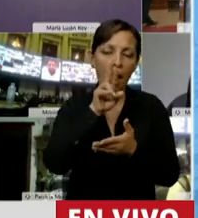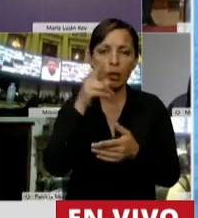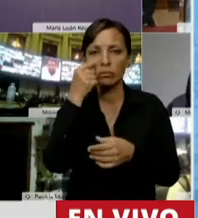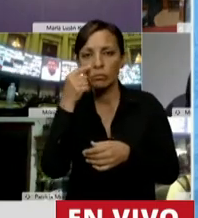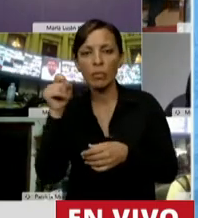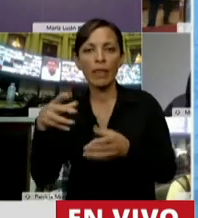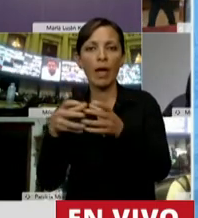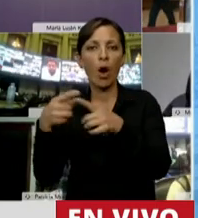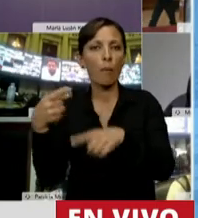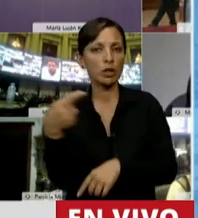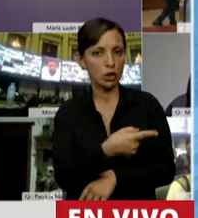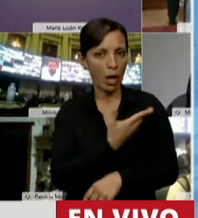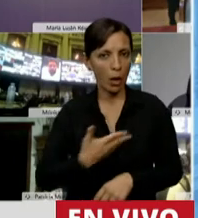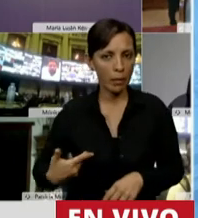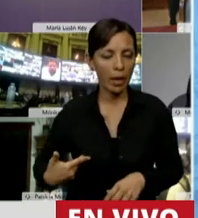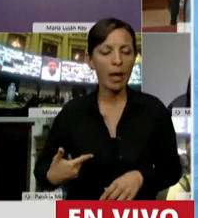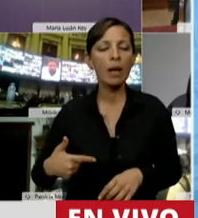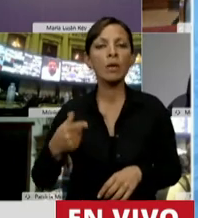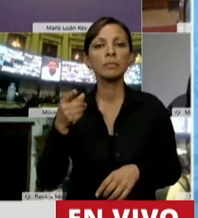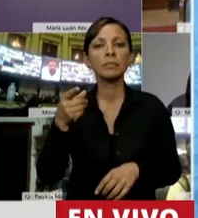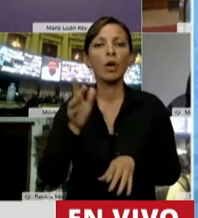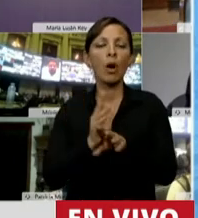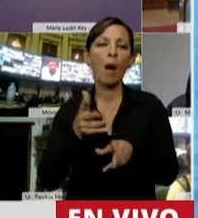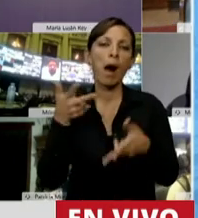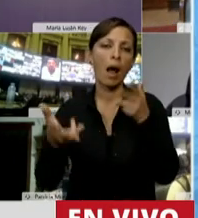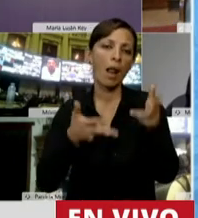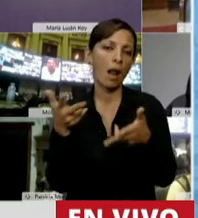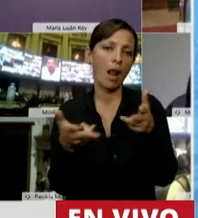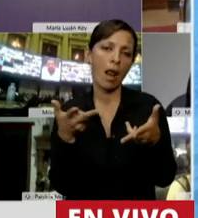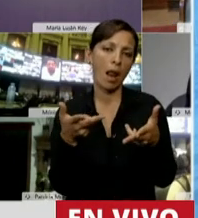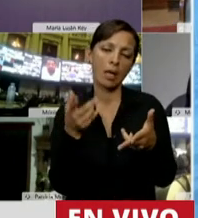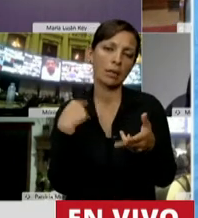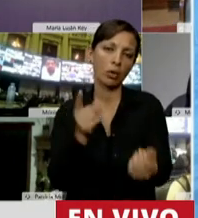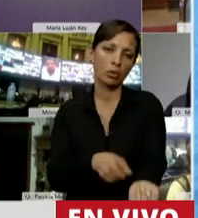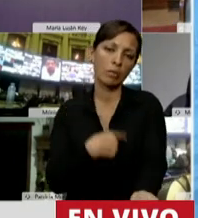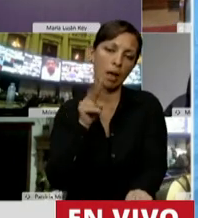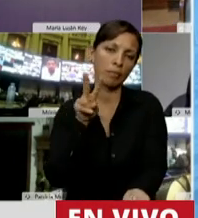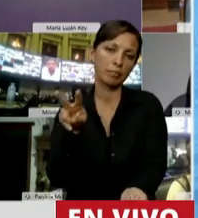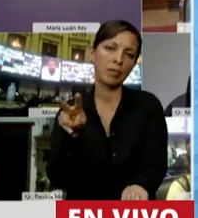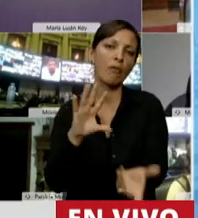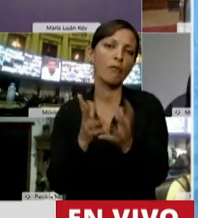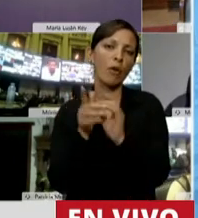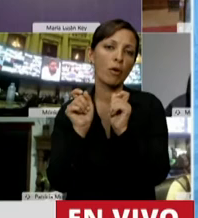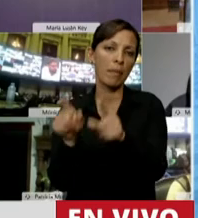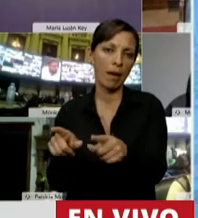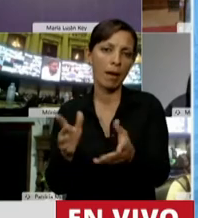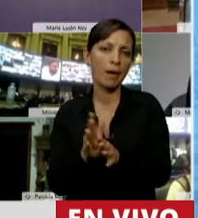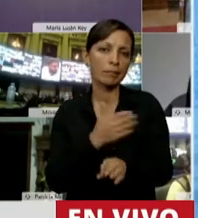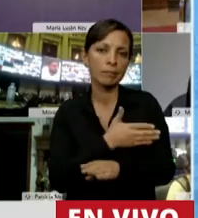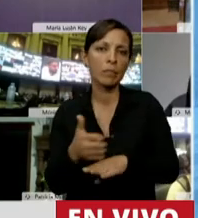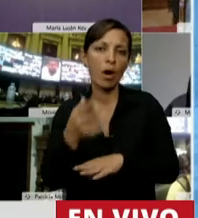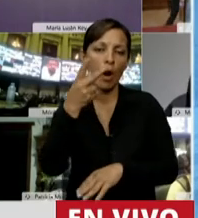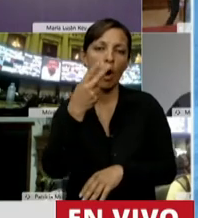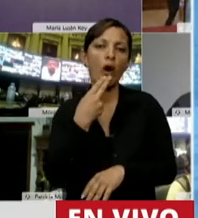oposición en una cantinela a la que ya nos tienen bastante acostumbrados en estos 11 meses